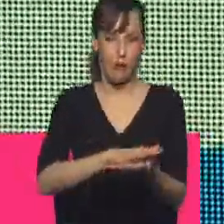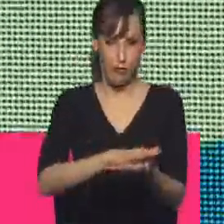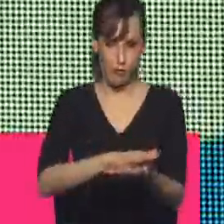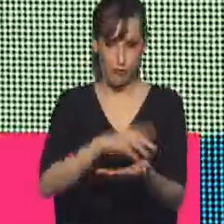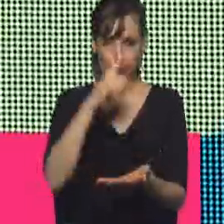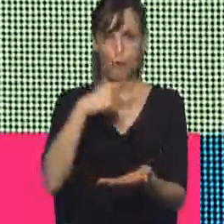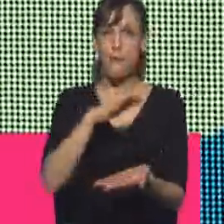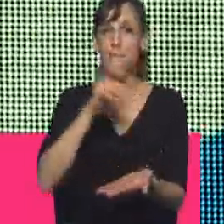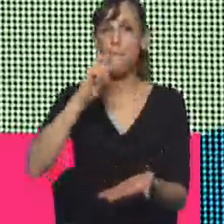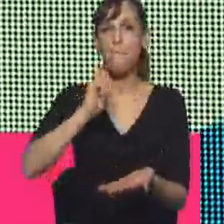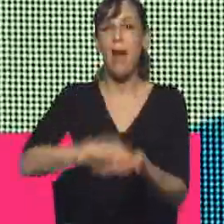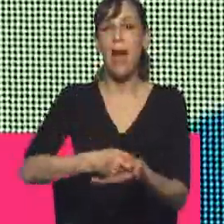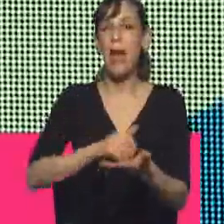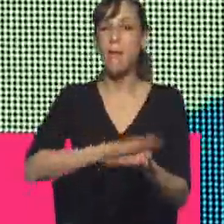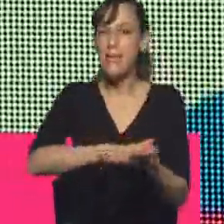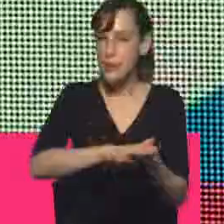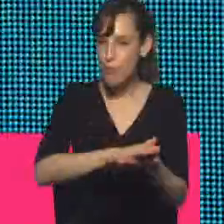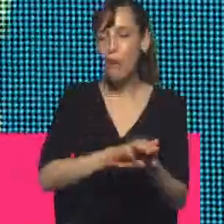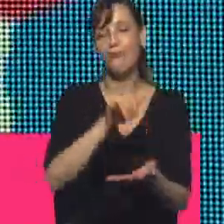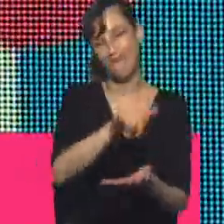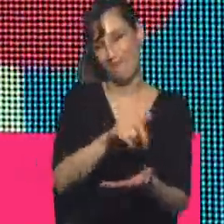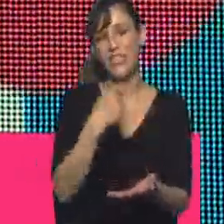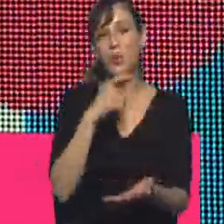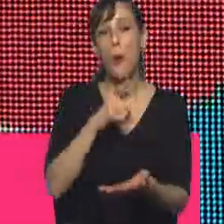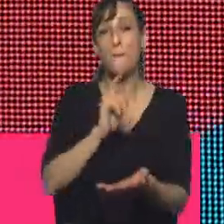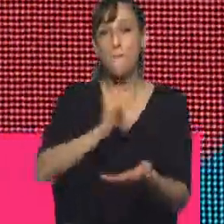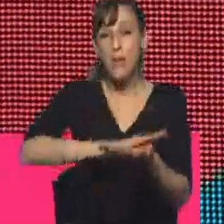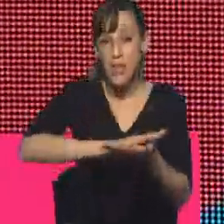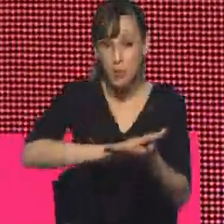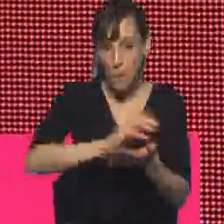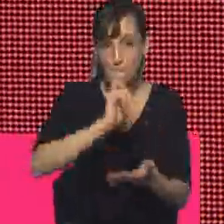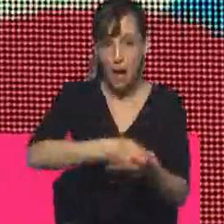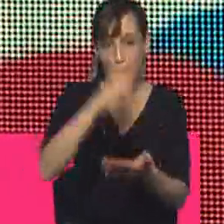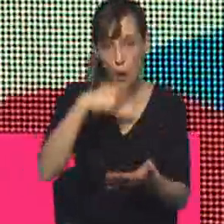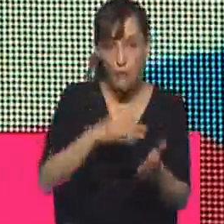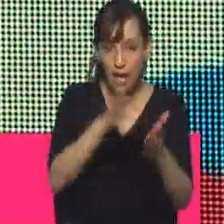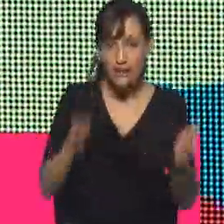O sea, ve tu conducta, te hace como una radiografía. Entonces, si